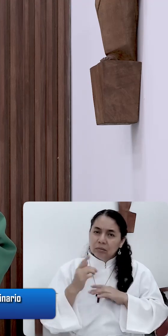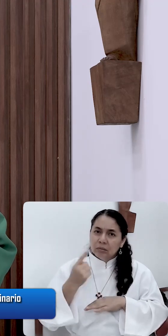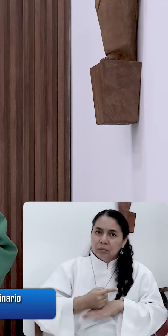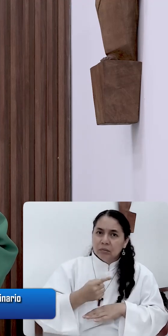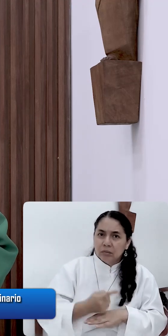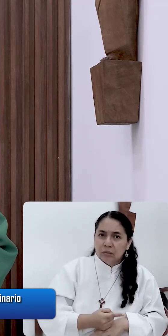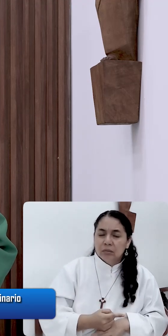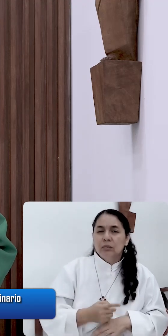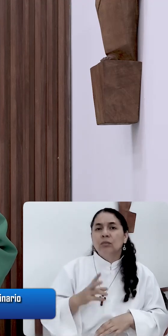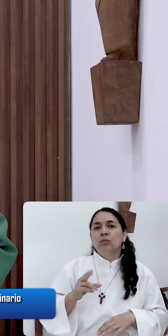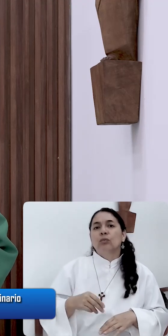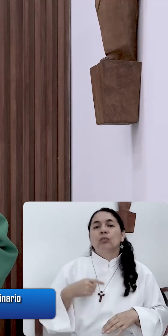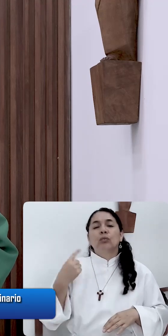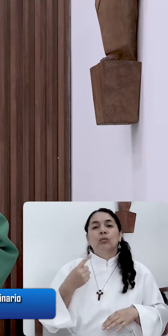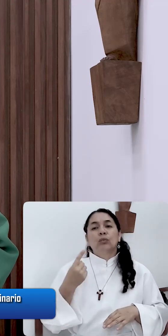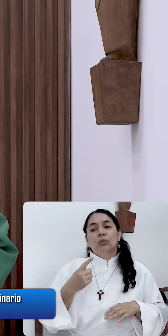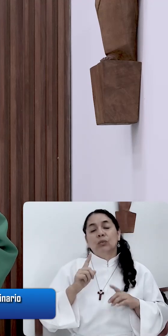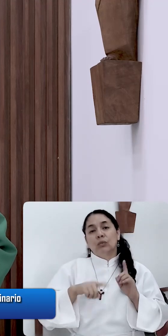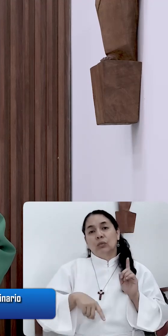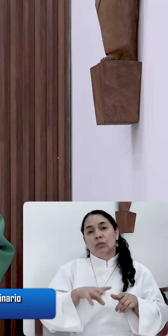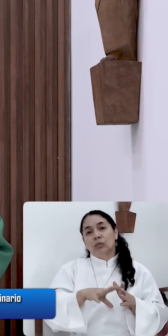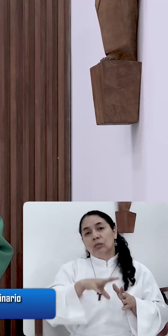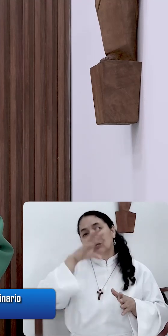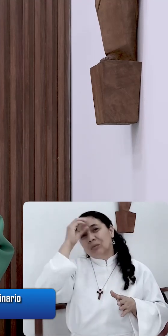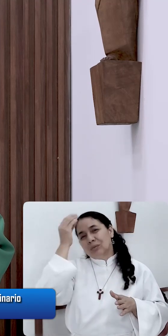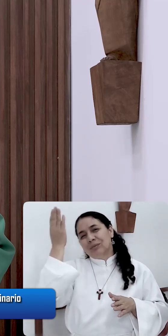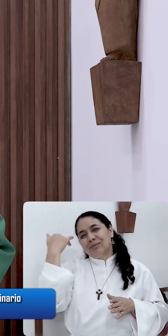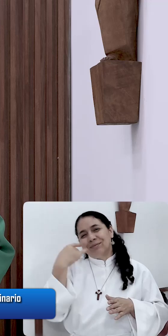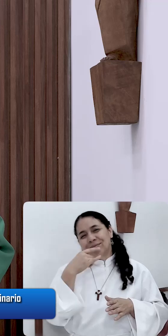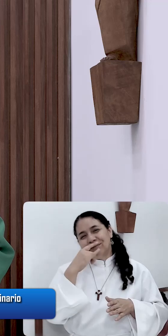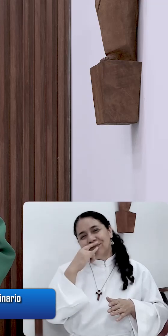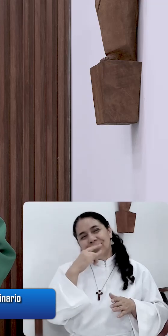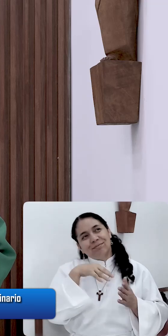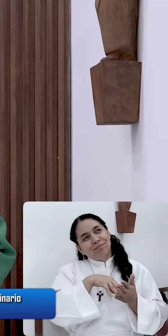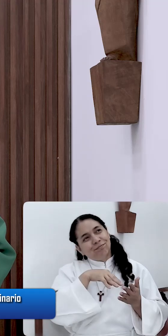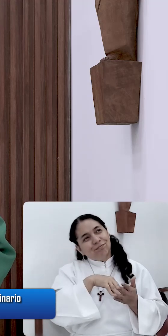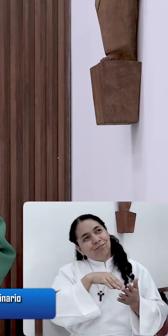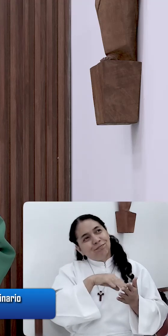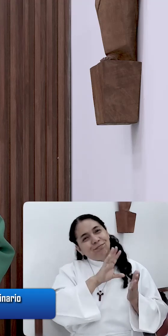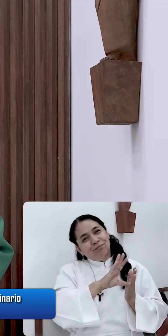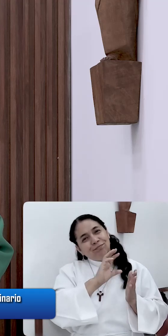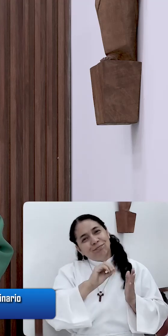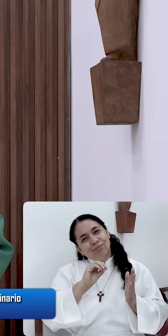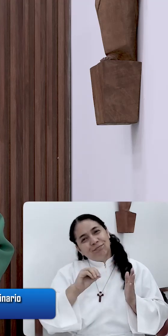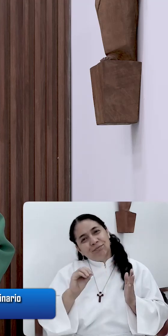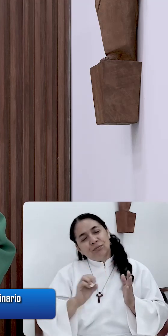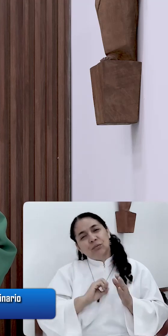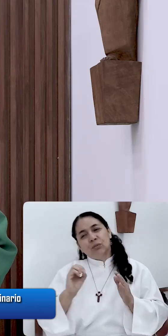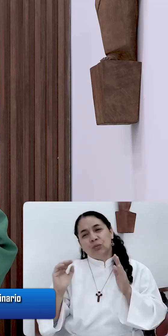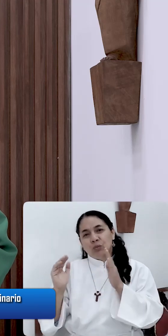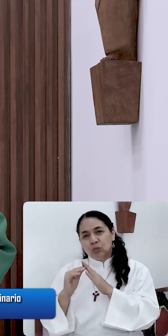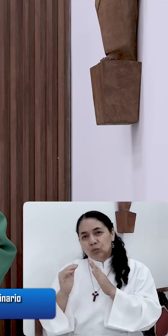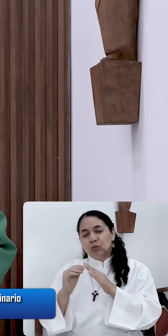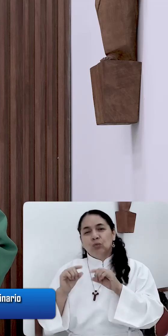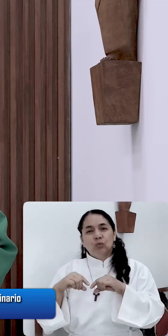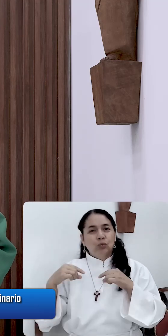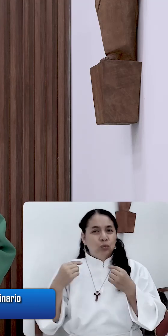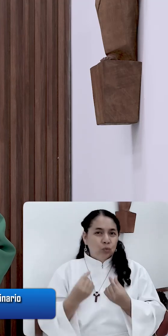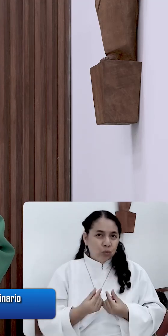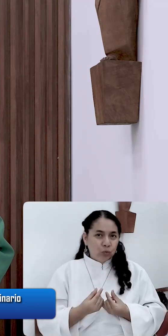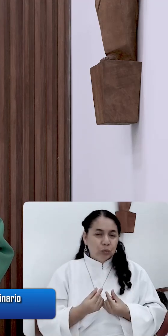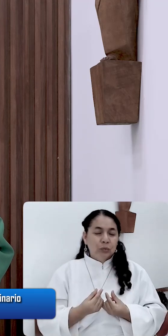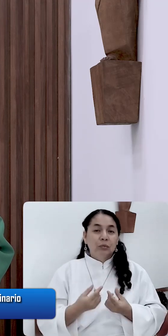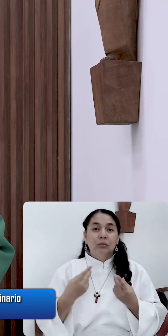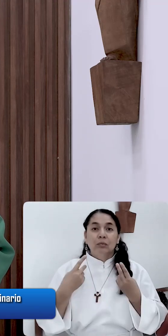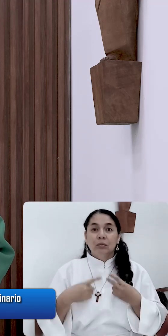No solamente aquello que aprendimos en el catecismo, o en la casa, o cuando en los grupos donde estamos,